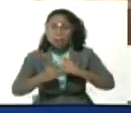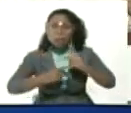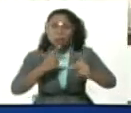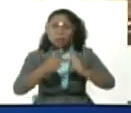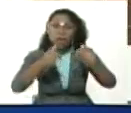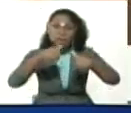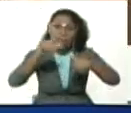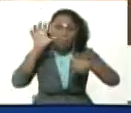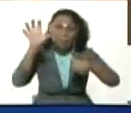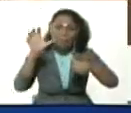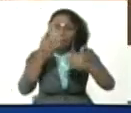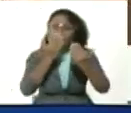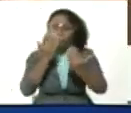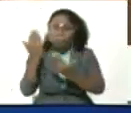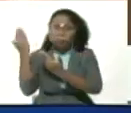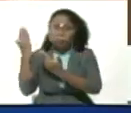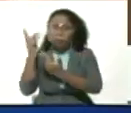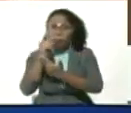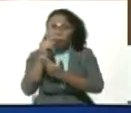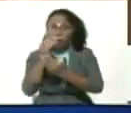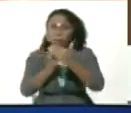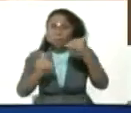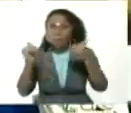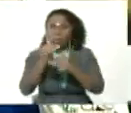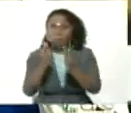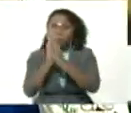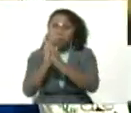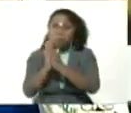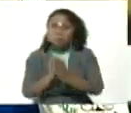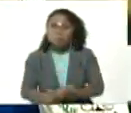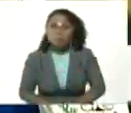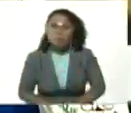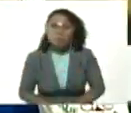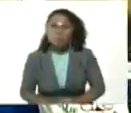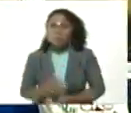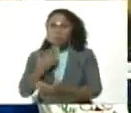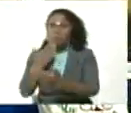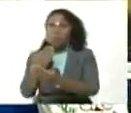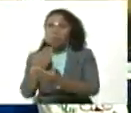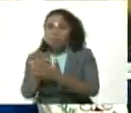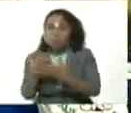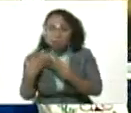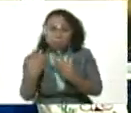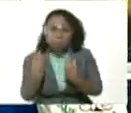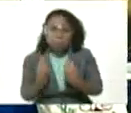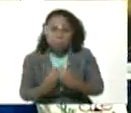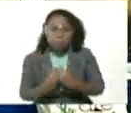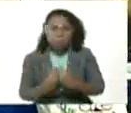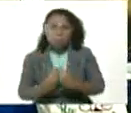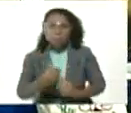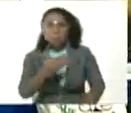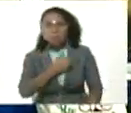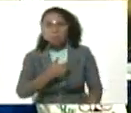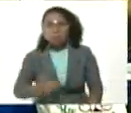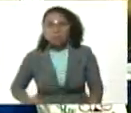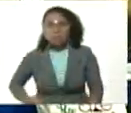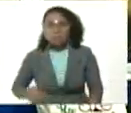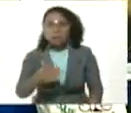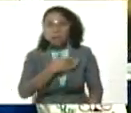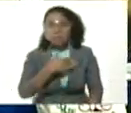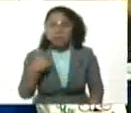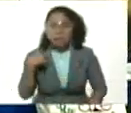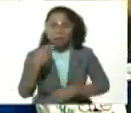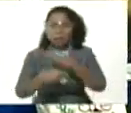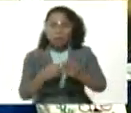del país. Castro Soteldo, el conuquero mayor, por favor. Muchas gracias, compañero presidente. Quisiera hacerle